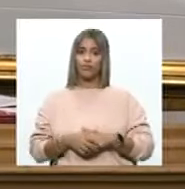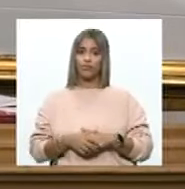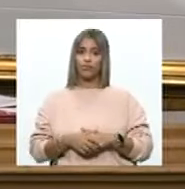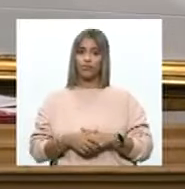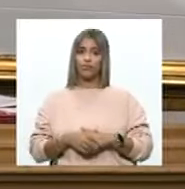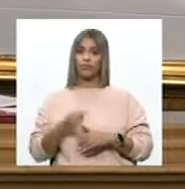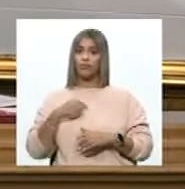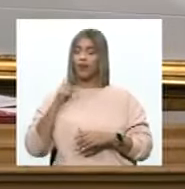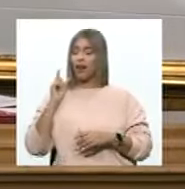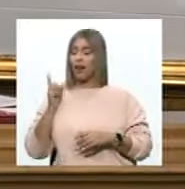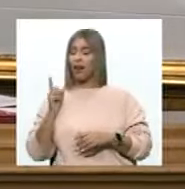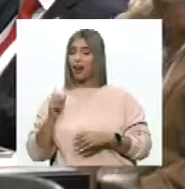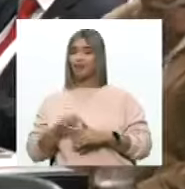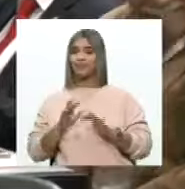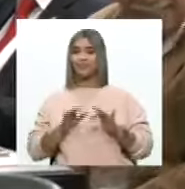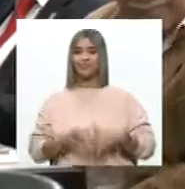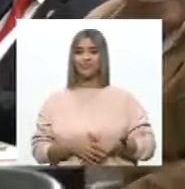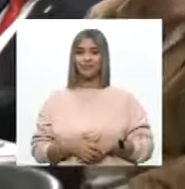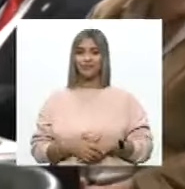regañe.